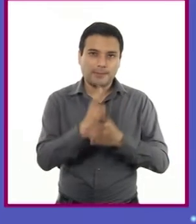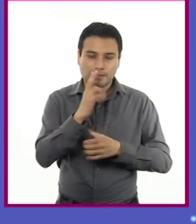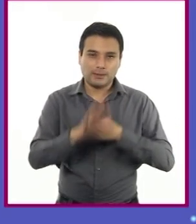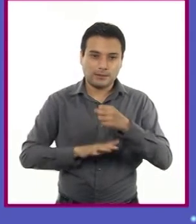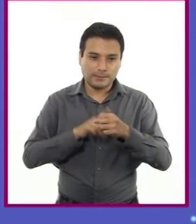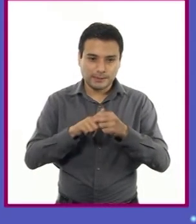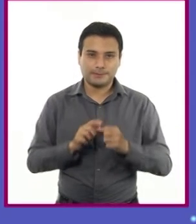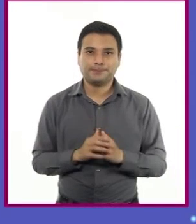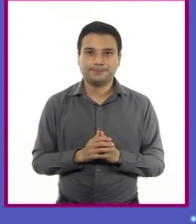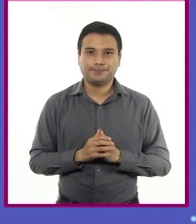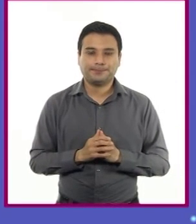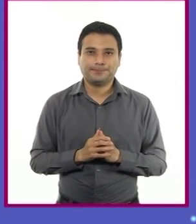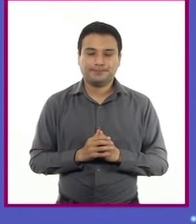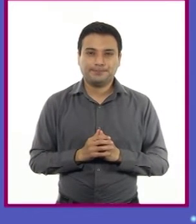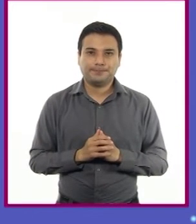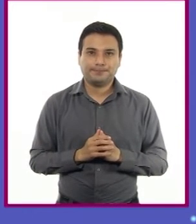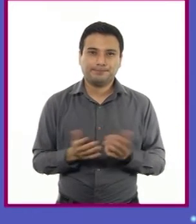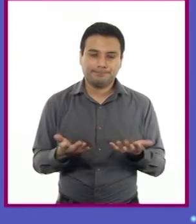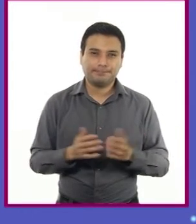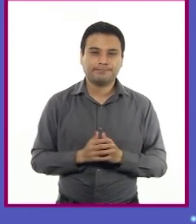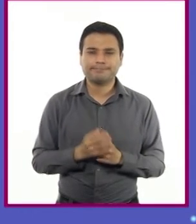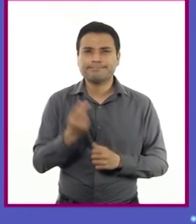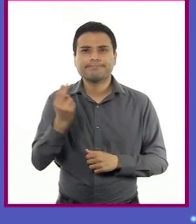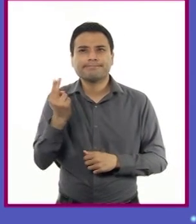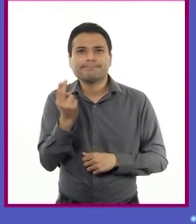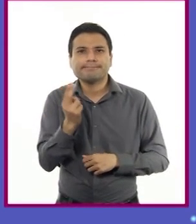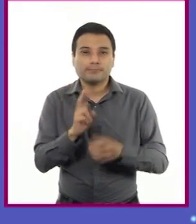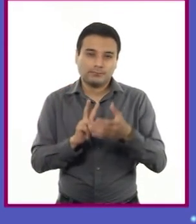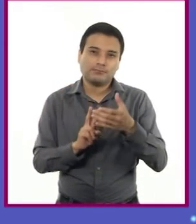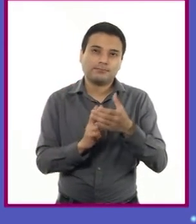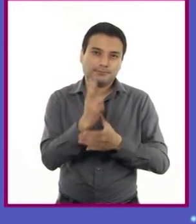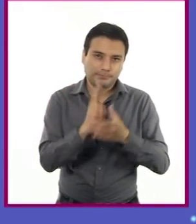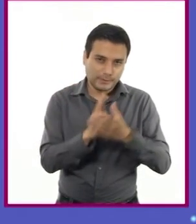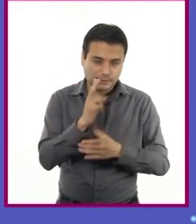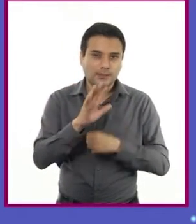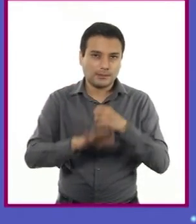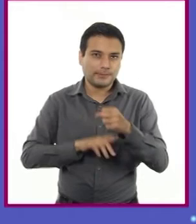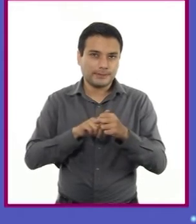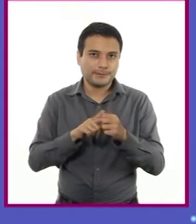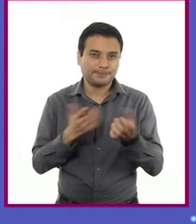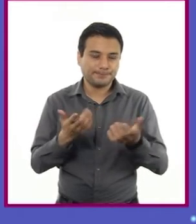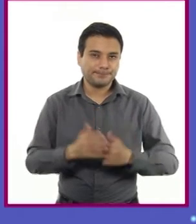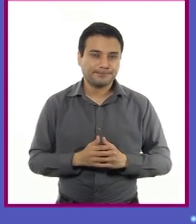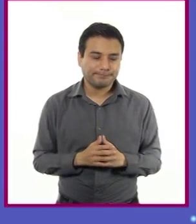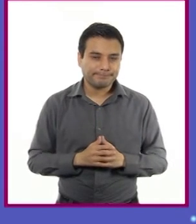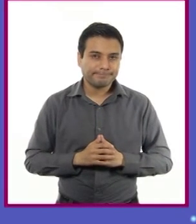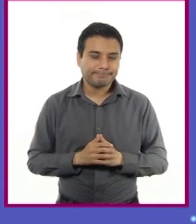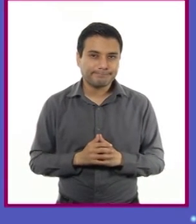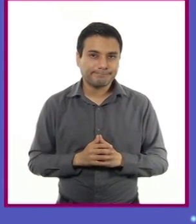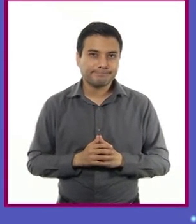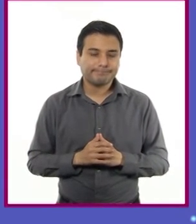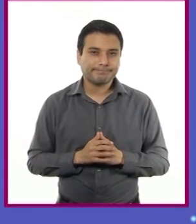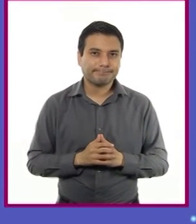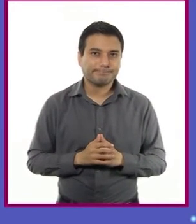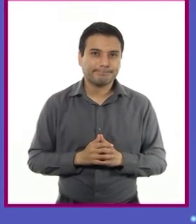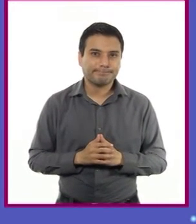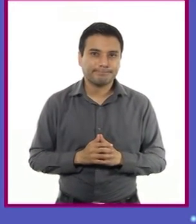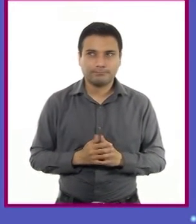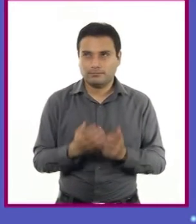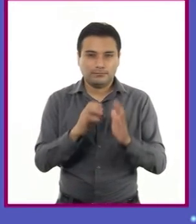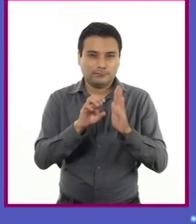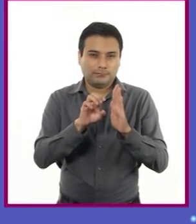vivos nos enfocaremos en que es necesaria para las plantas y para que tengamos una idea más clara, mencionaremos,